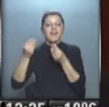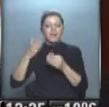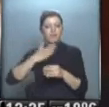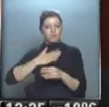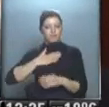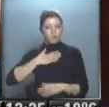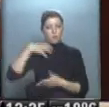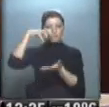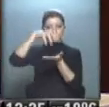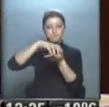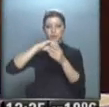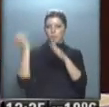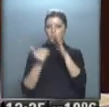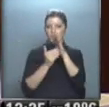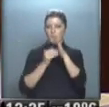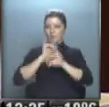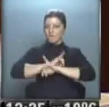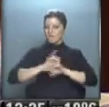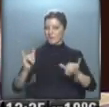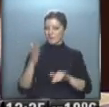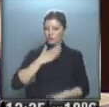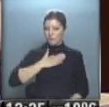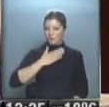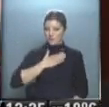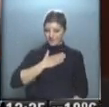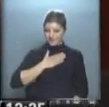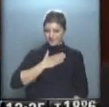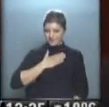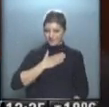es tener el monopolio de la información, del contenido.